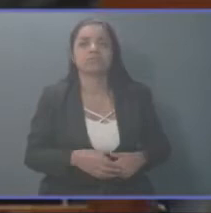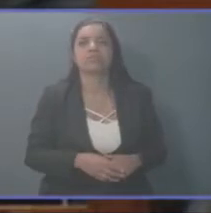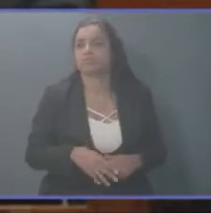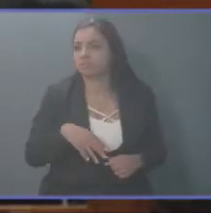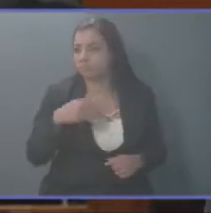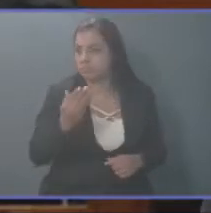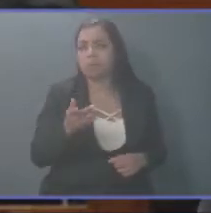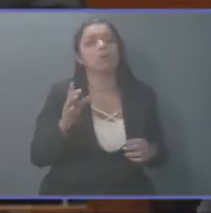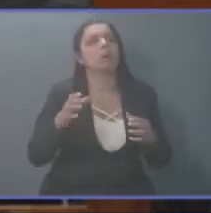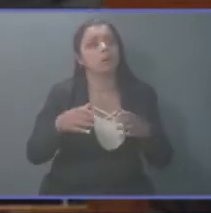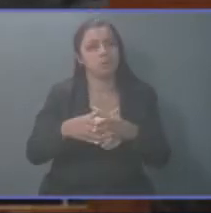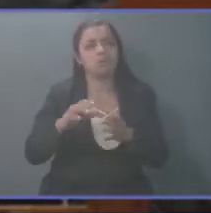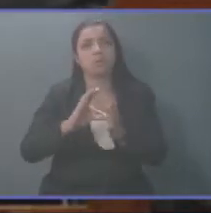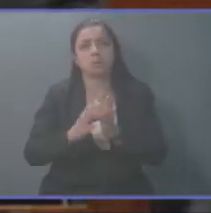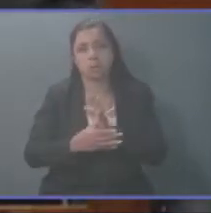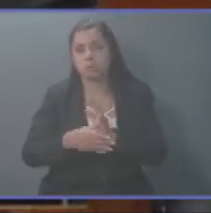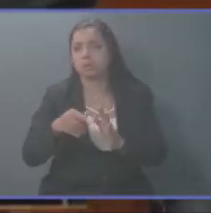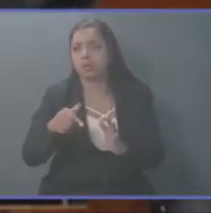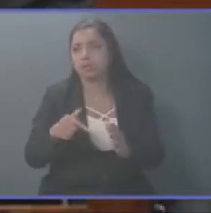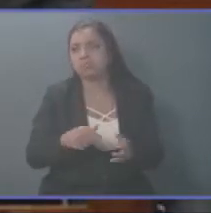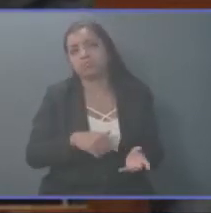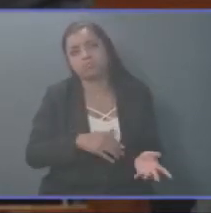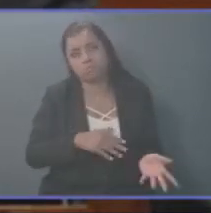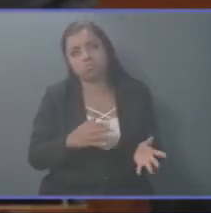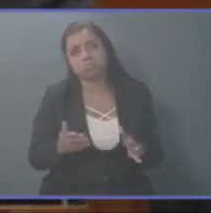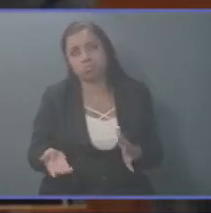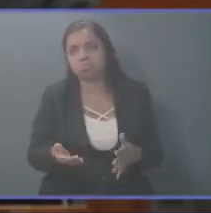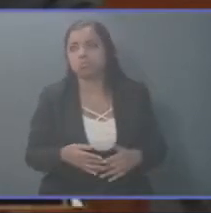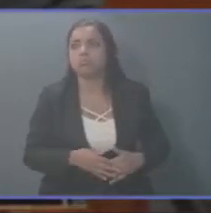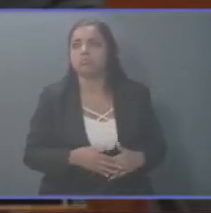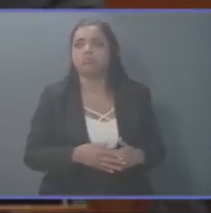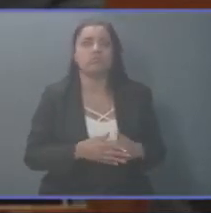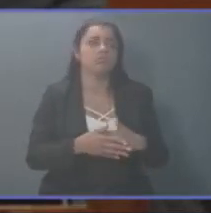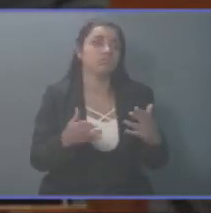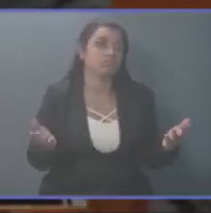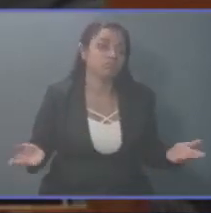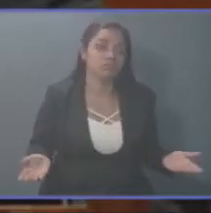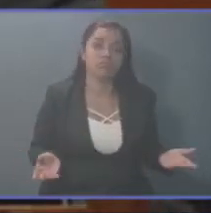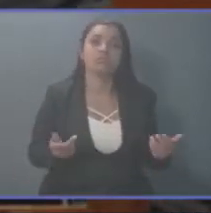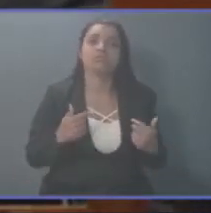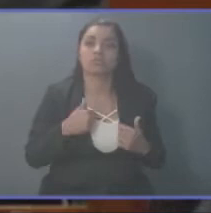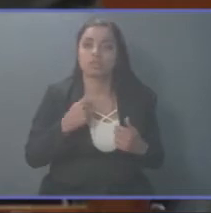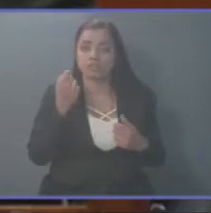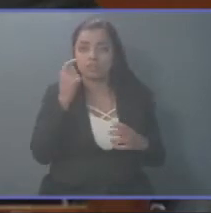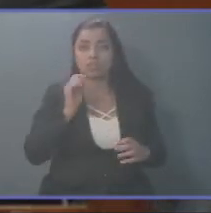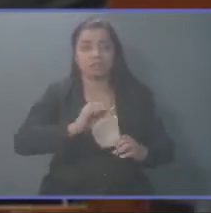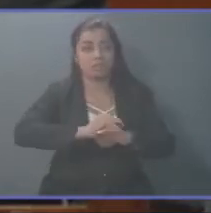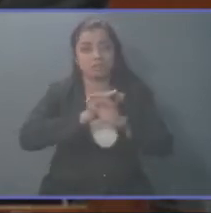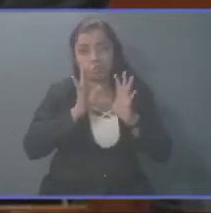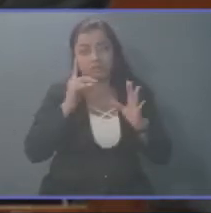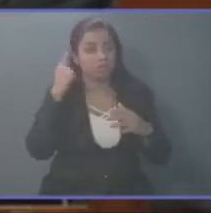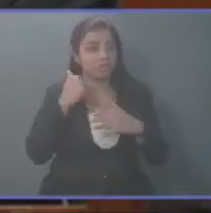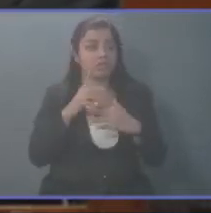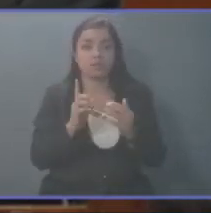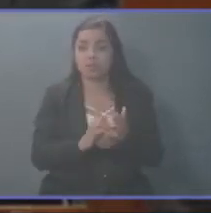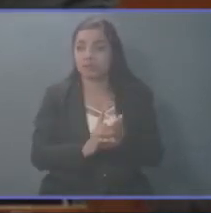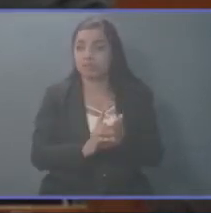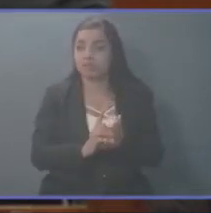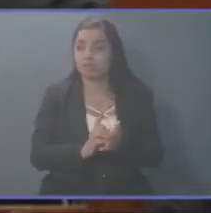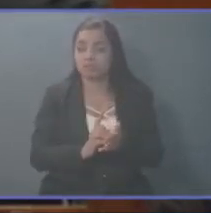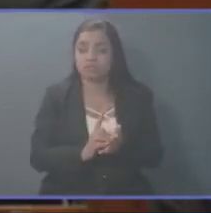Va a llegar a la Comisión de Cultura y al final, yo estoy bien claro de eso, los diputados son